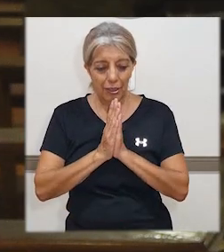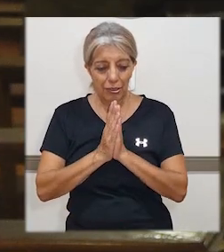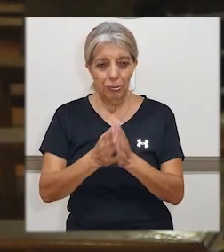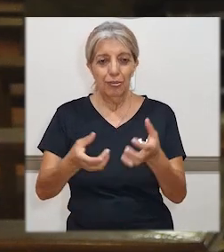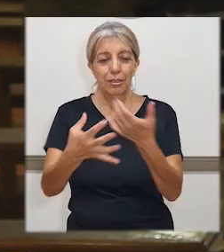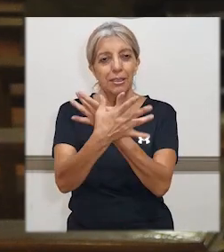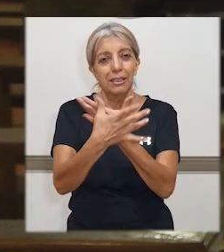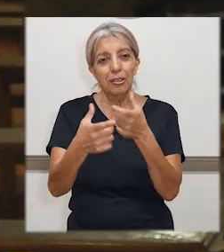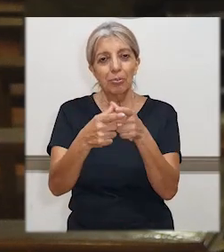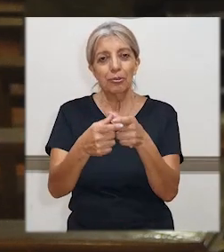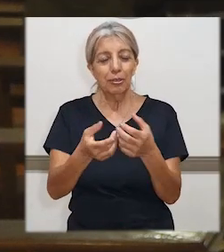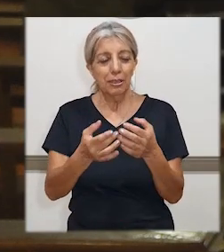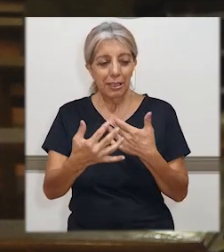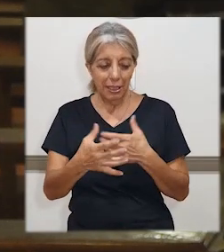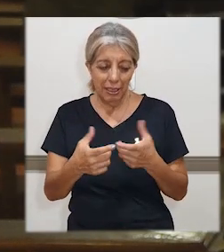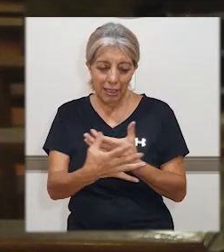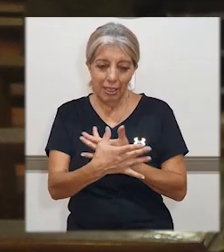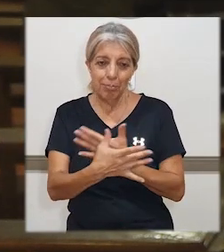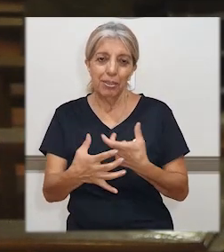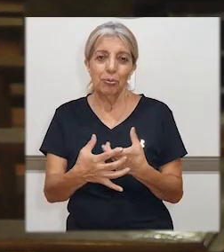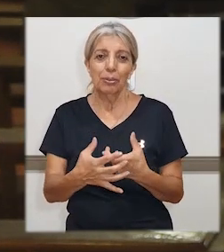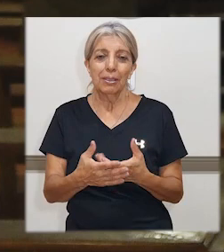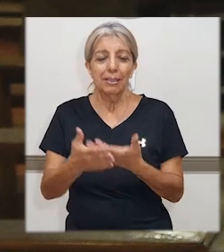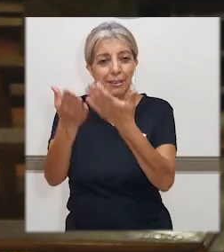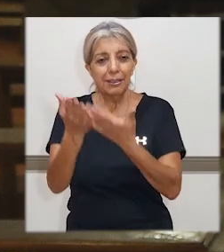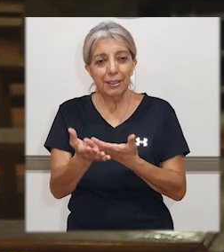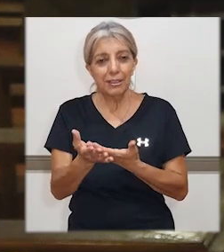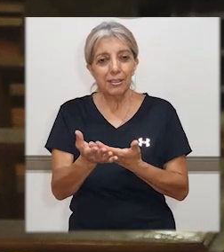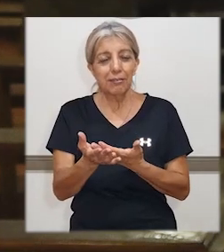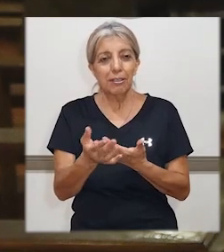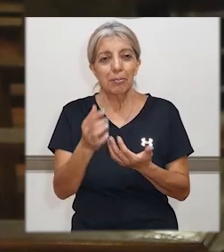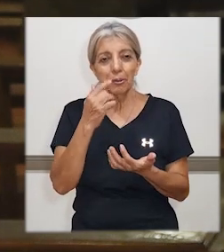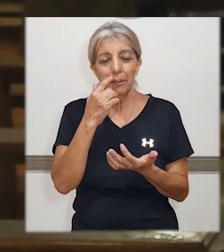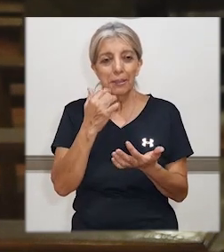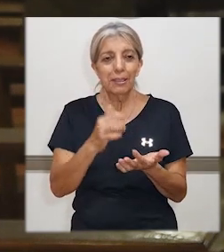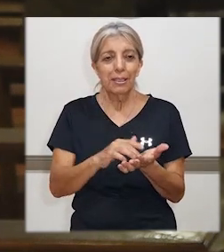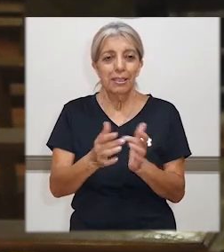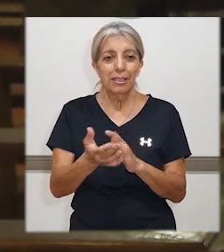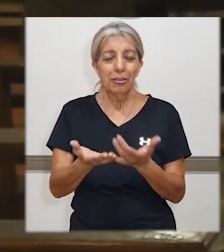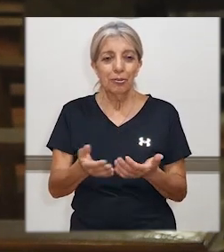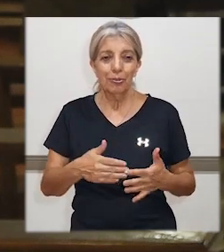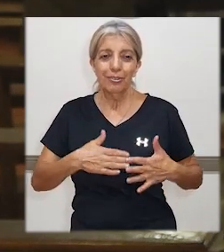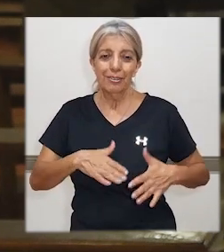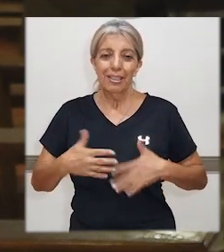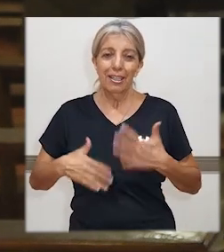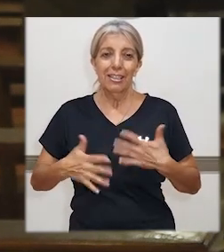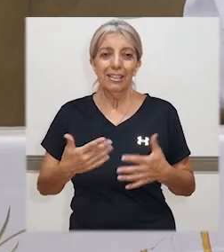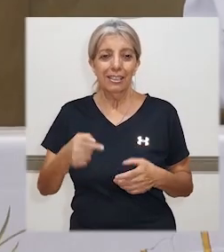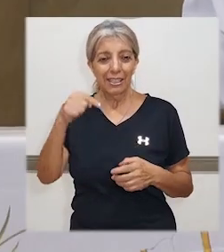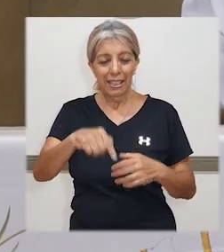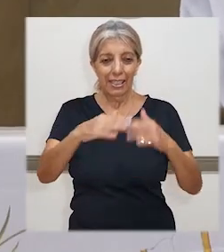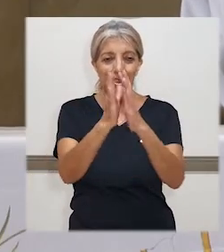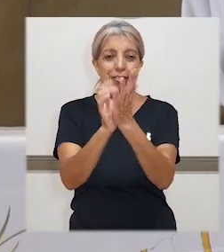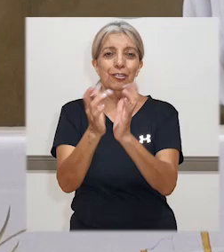Oración de comunión espiritual. Te recibimos, Señor, y lo hacemos alegres de ser parte de tu cuerpo que es la